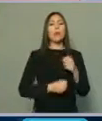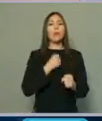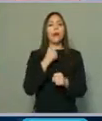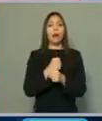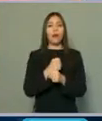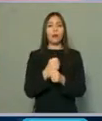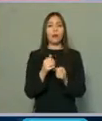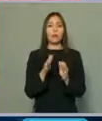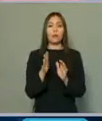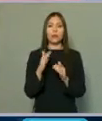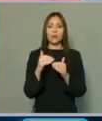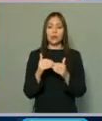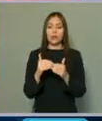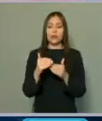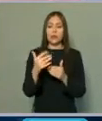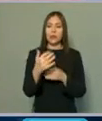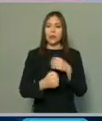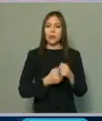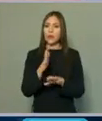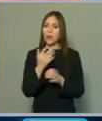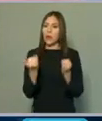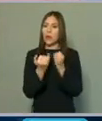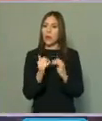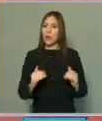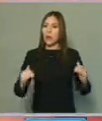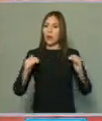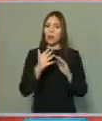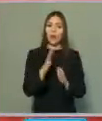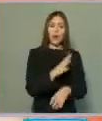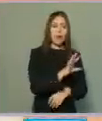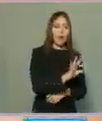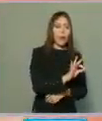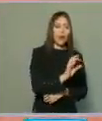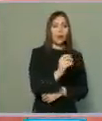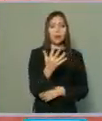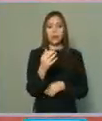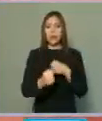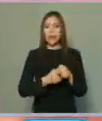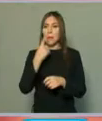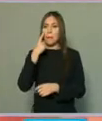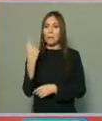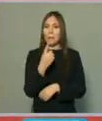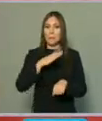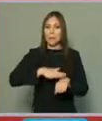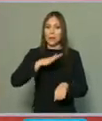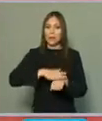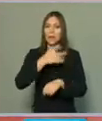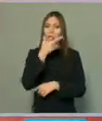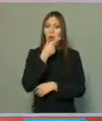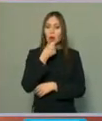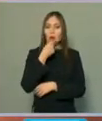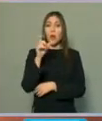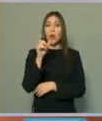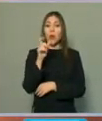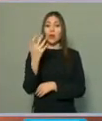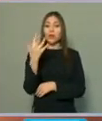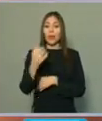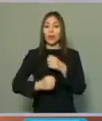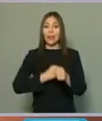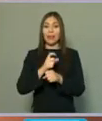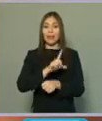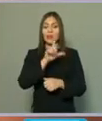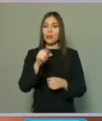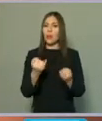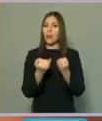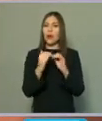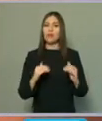cifras. Entre los 40 y los 50 es más frecuente en hombres. Pero ya cuando la mujer pasa por la etapa de la posmenopausia, ya las cifras